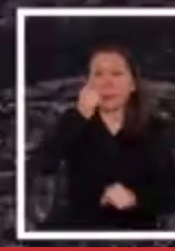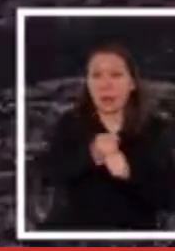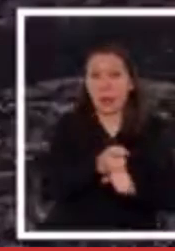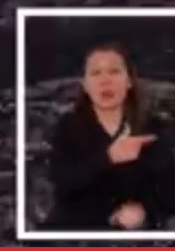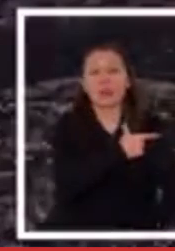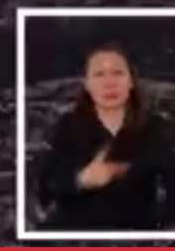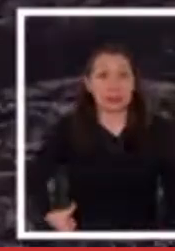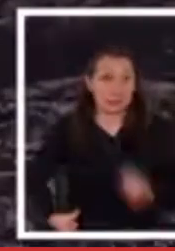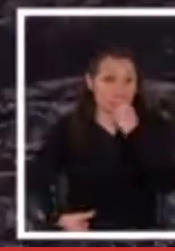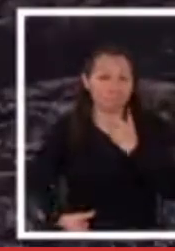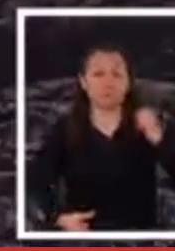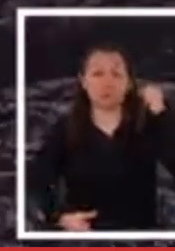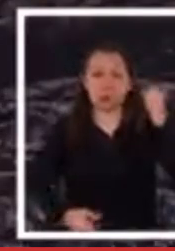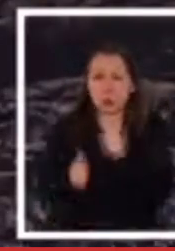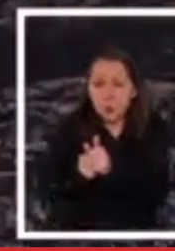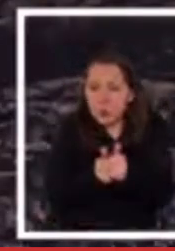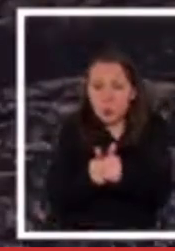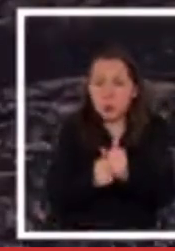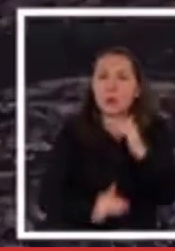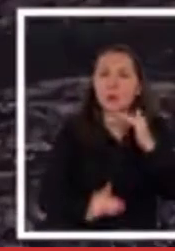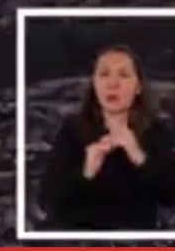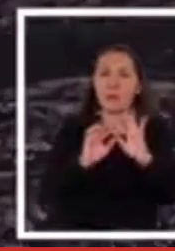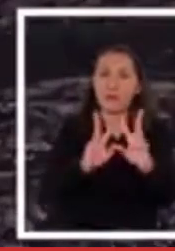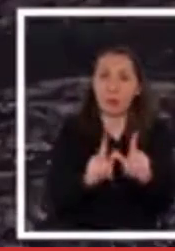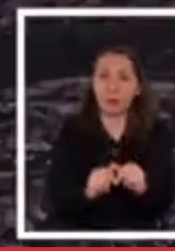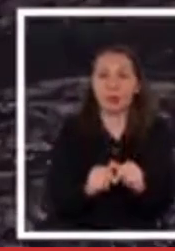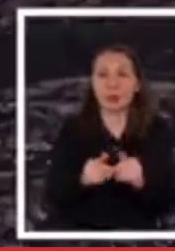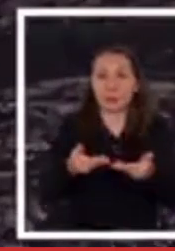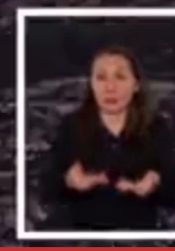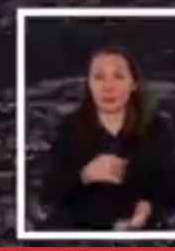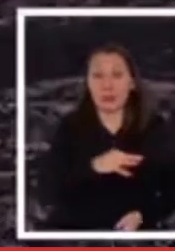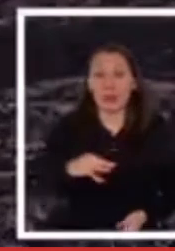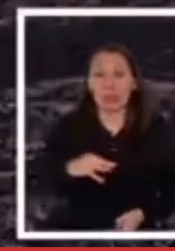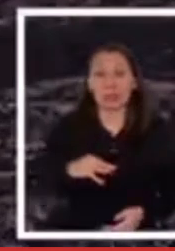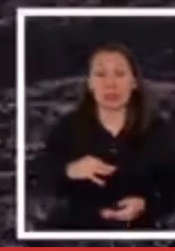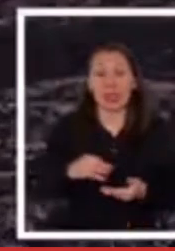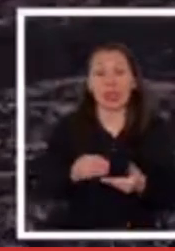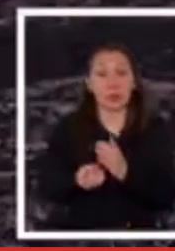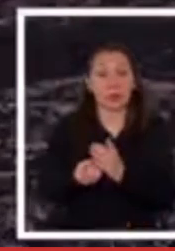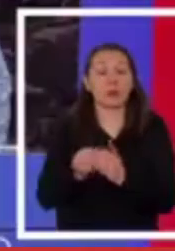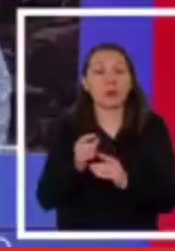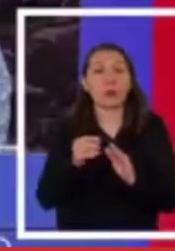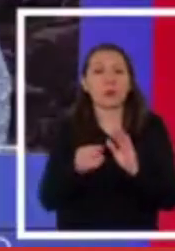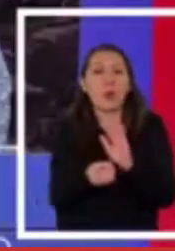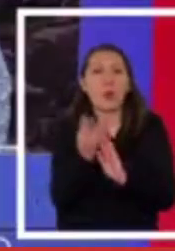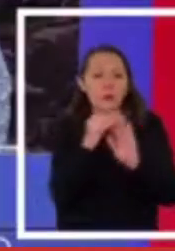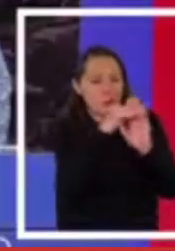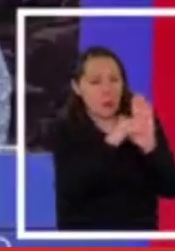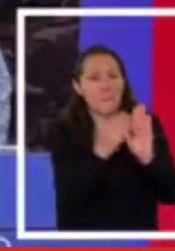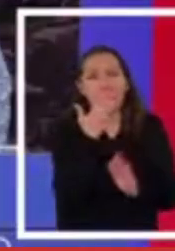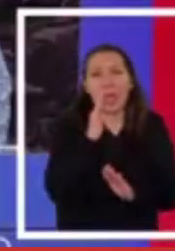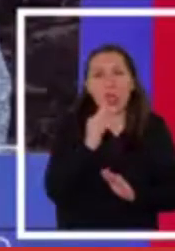boric de acompañar al máximo la familia este ministerio creó el indicador mejores